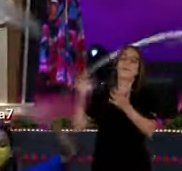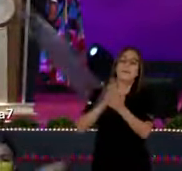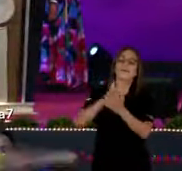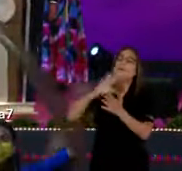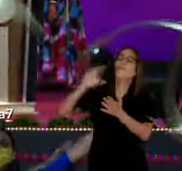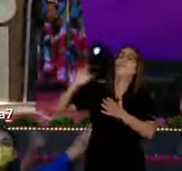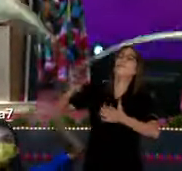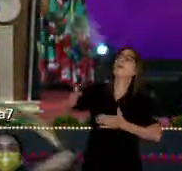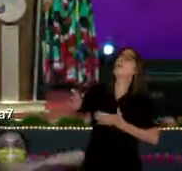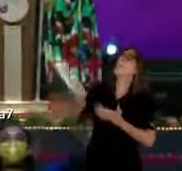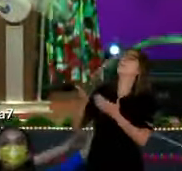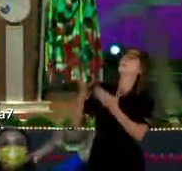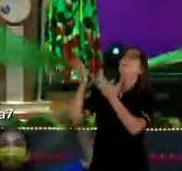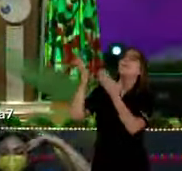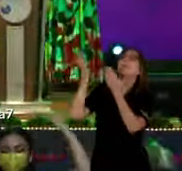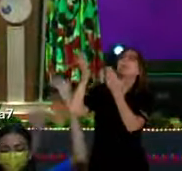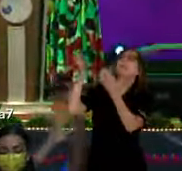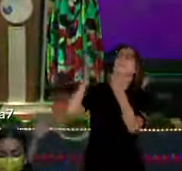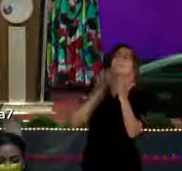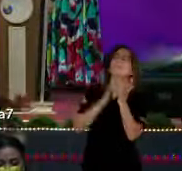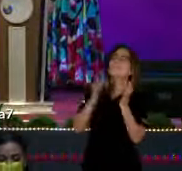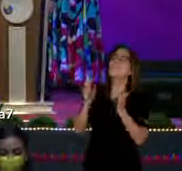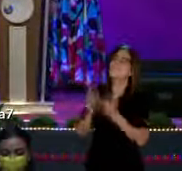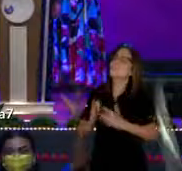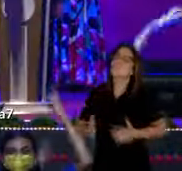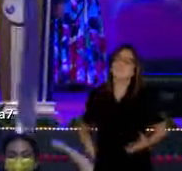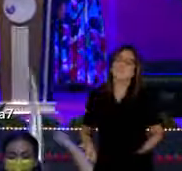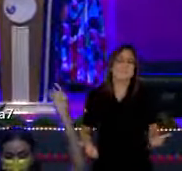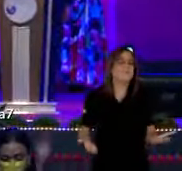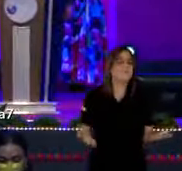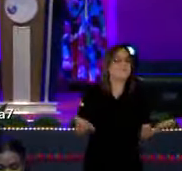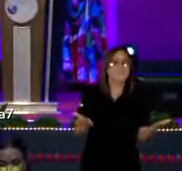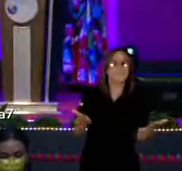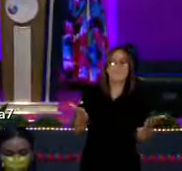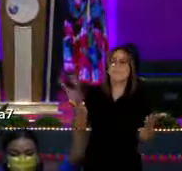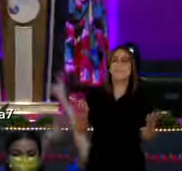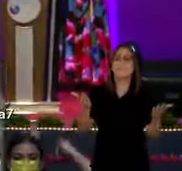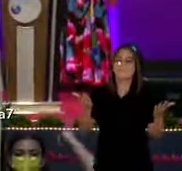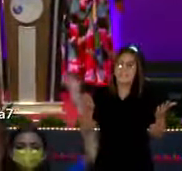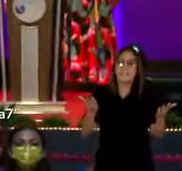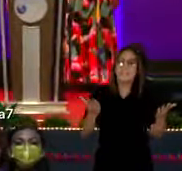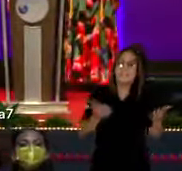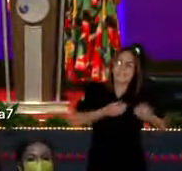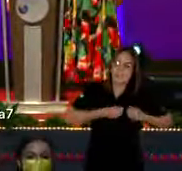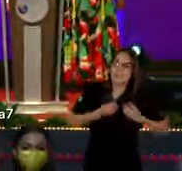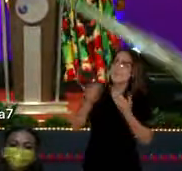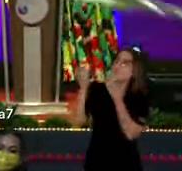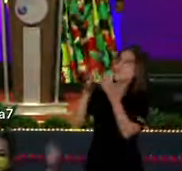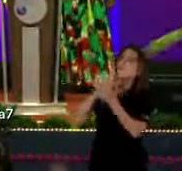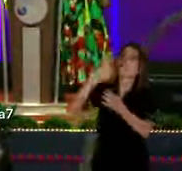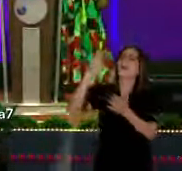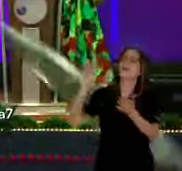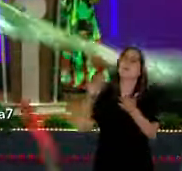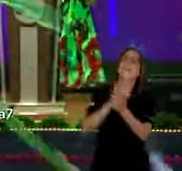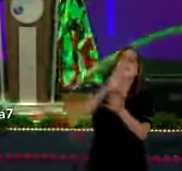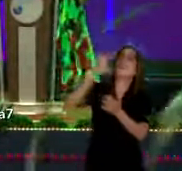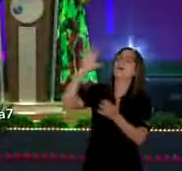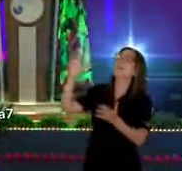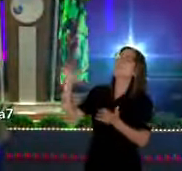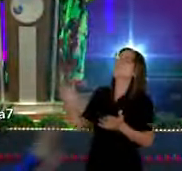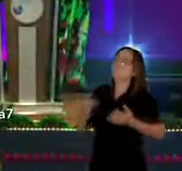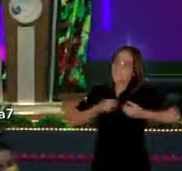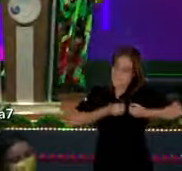gloria, gloria. A ti, Jesús. Sí, Señor. Te doy gloria,